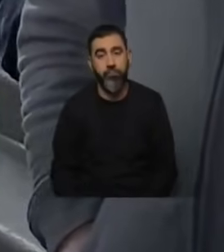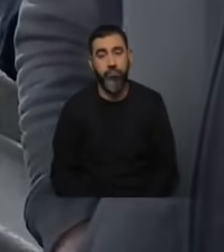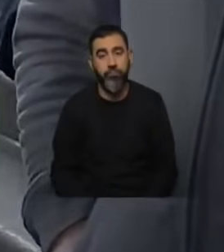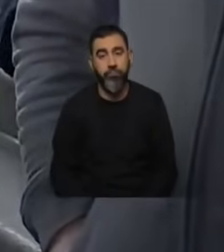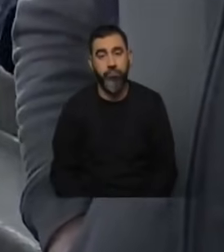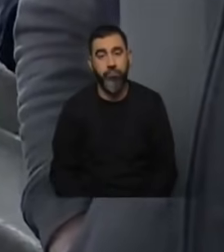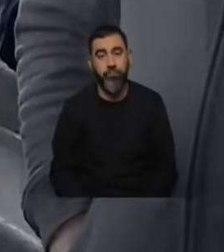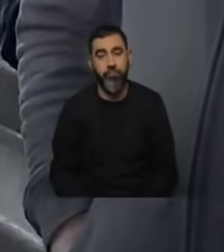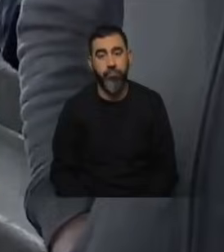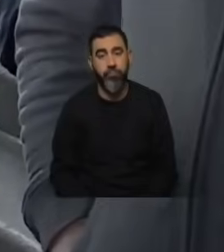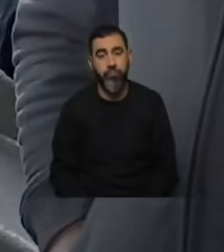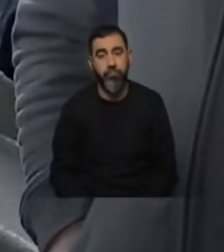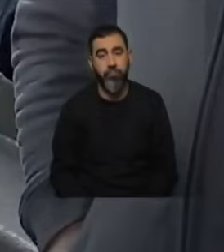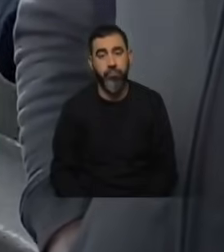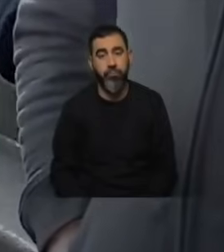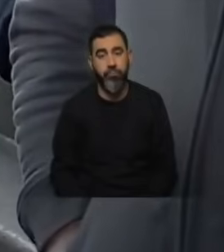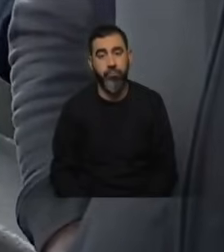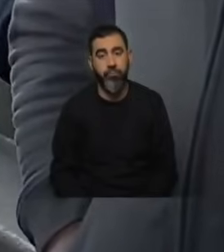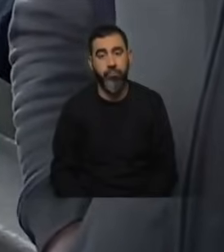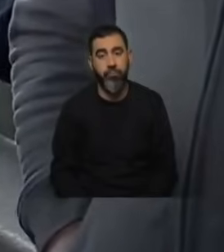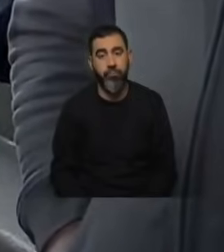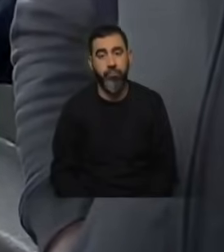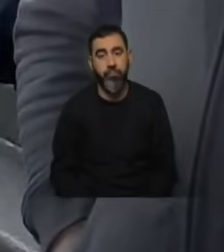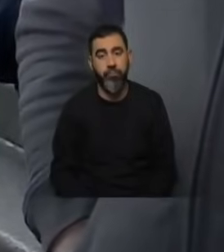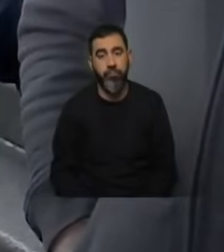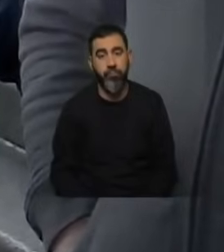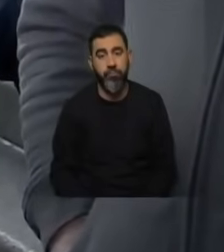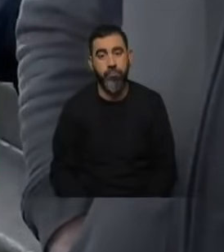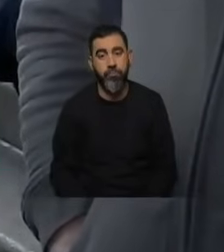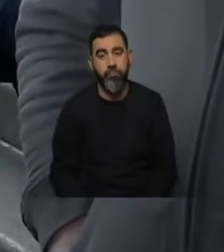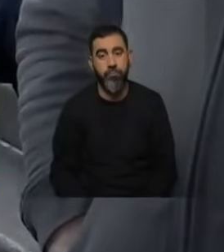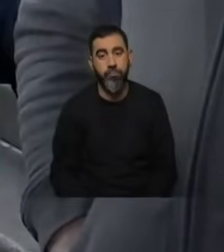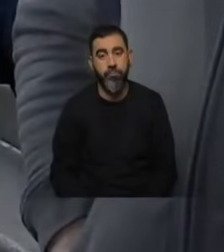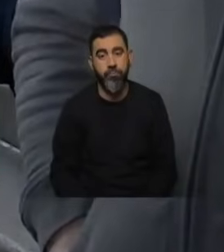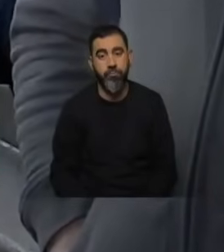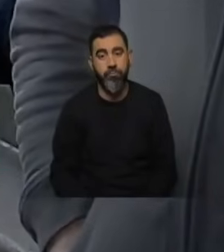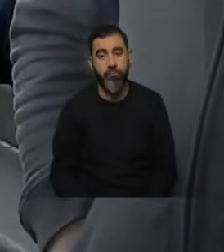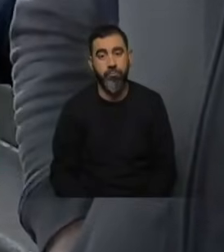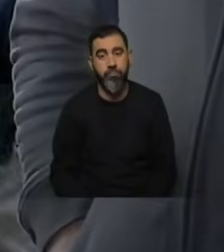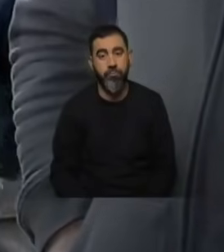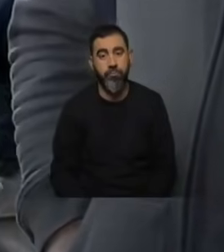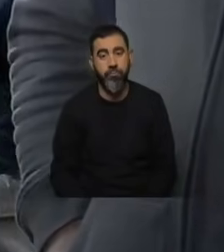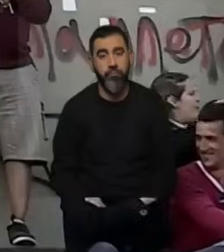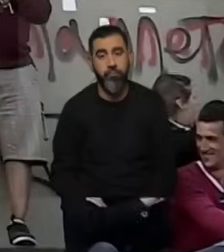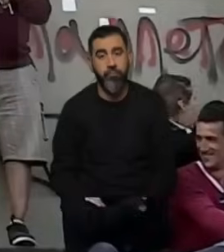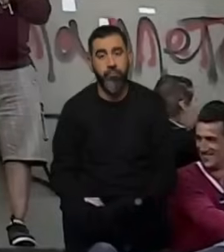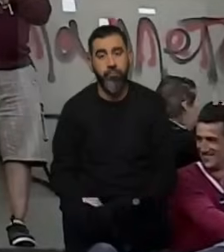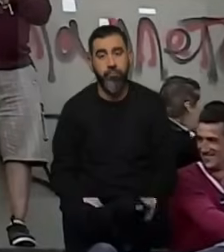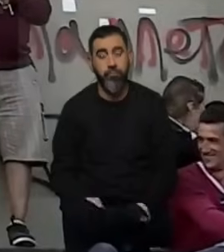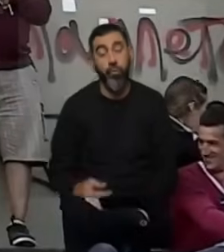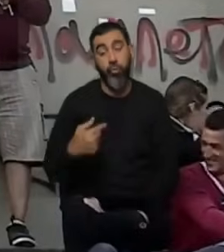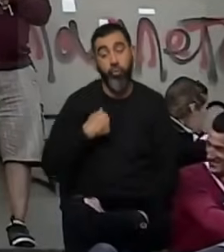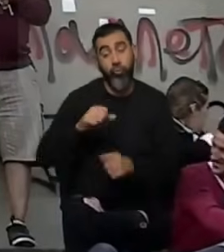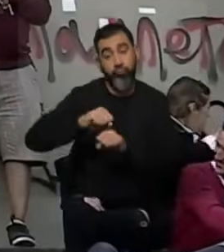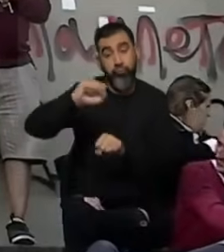al al al cambio de los estudiantes del Liceo yava queremos que continúe la experiencia aquí en este Liceo Y que siga de esta manera Por ejemplo yo soy